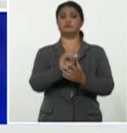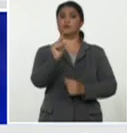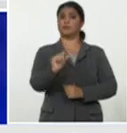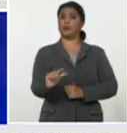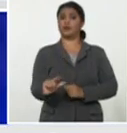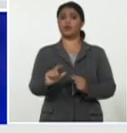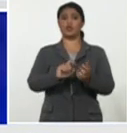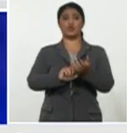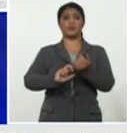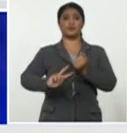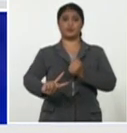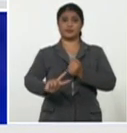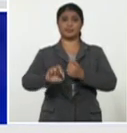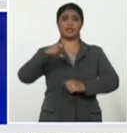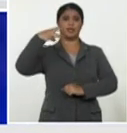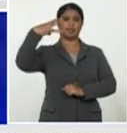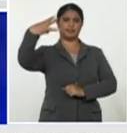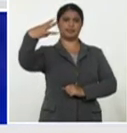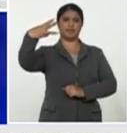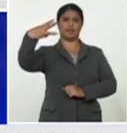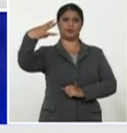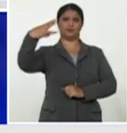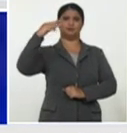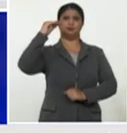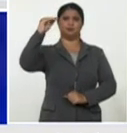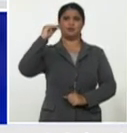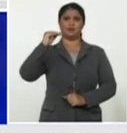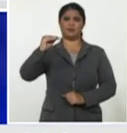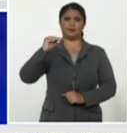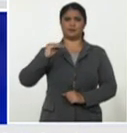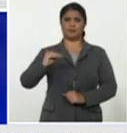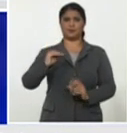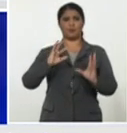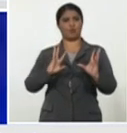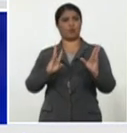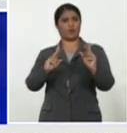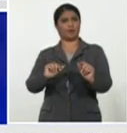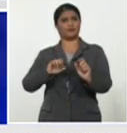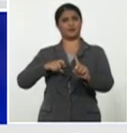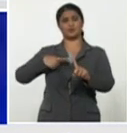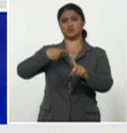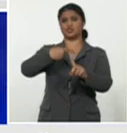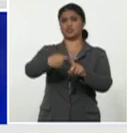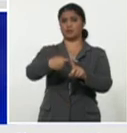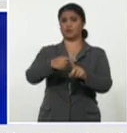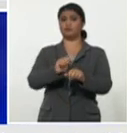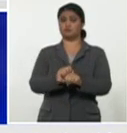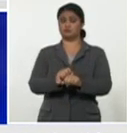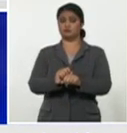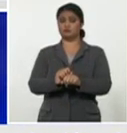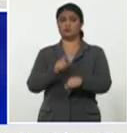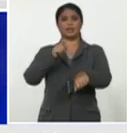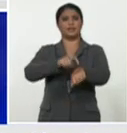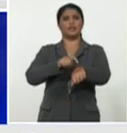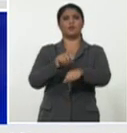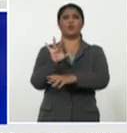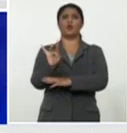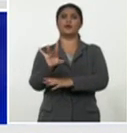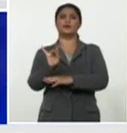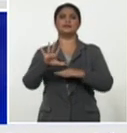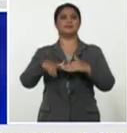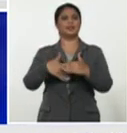un tercer lugar por el número de casos que ha ido presentando en los últimos 15 días, y una tasa